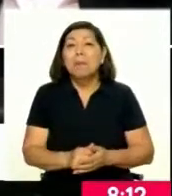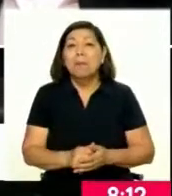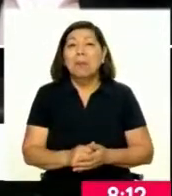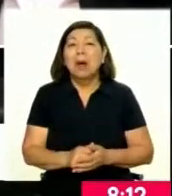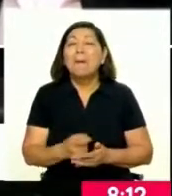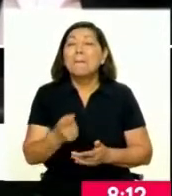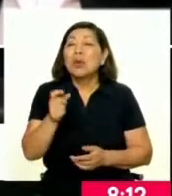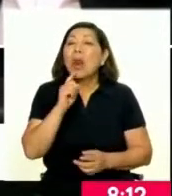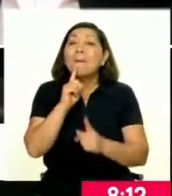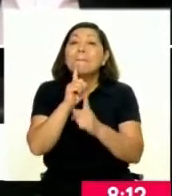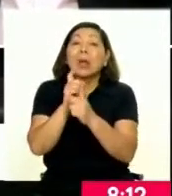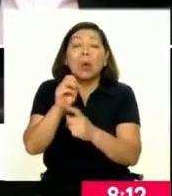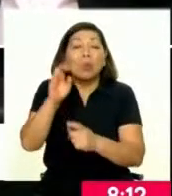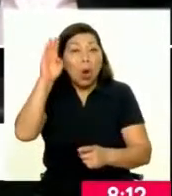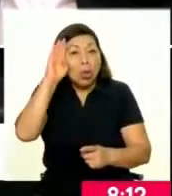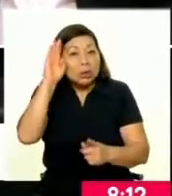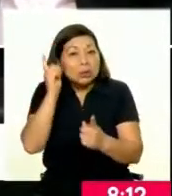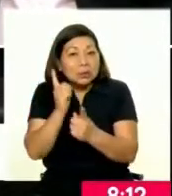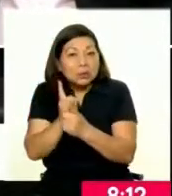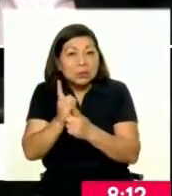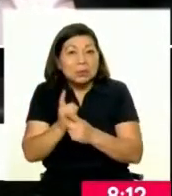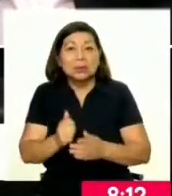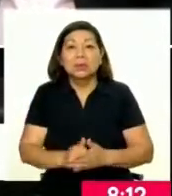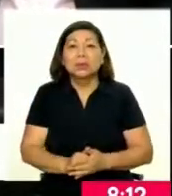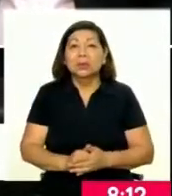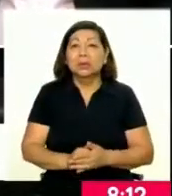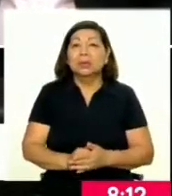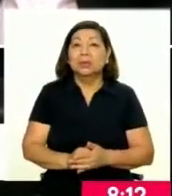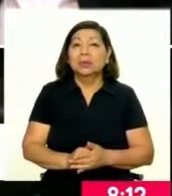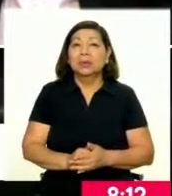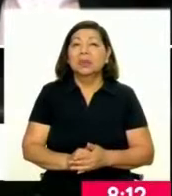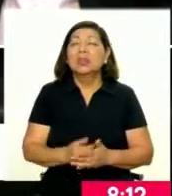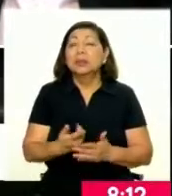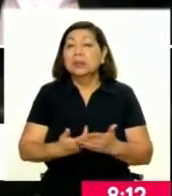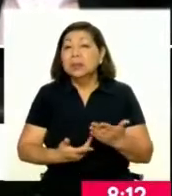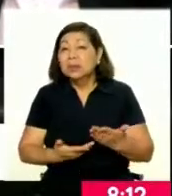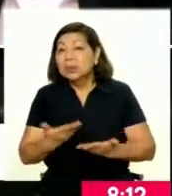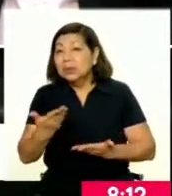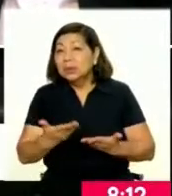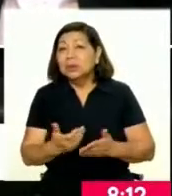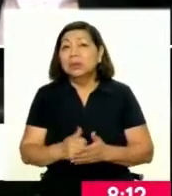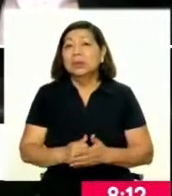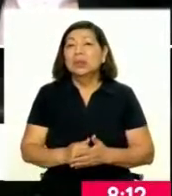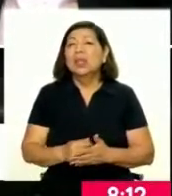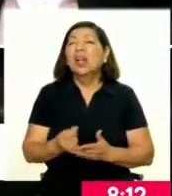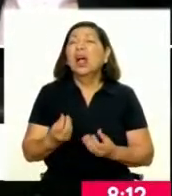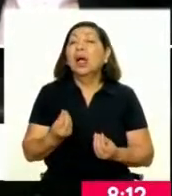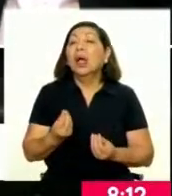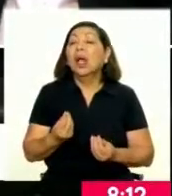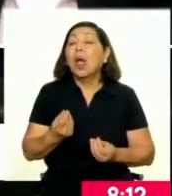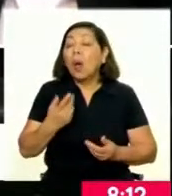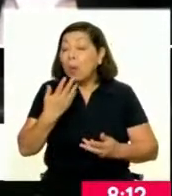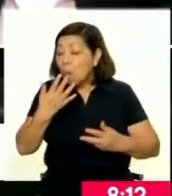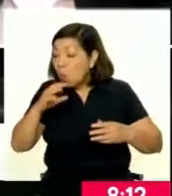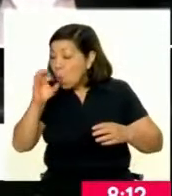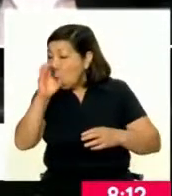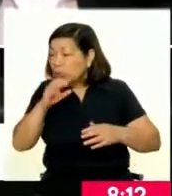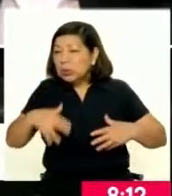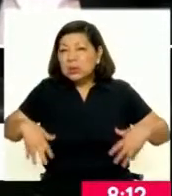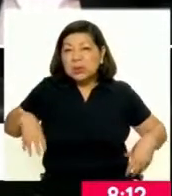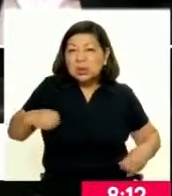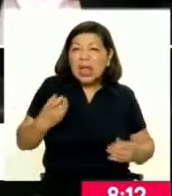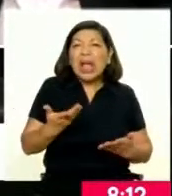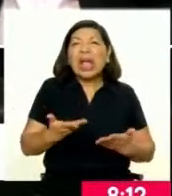los detenidos, ¿no?, también pueden hacerse el deslacrado de los bienes que les han sido incautados, etc., ¿no? Una